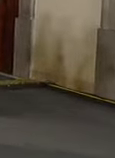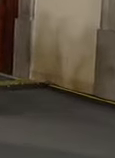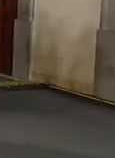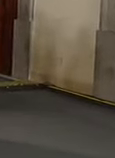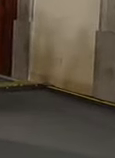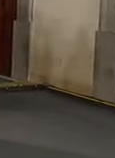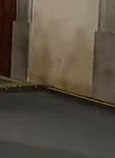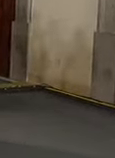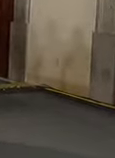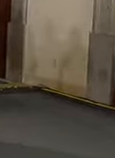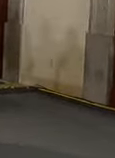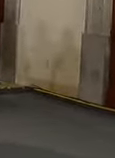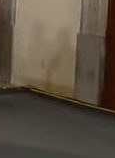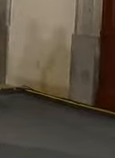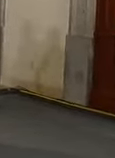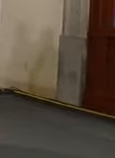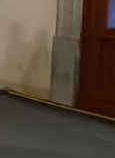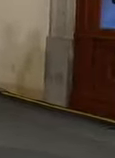A 10 y